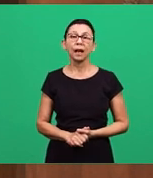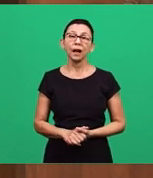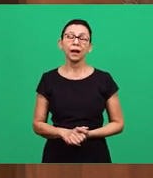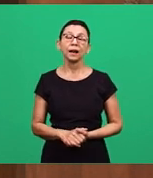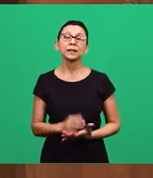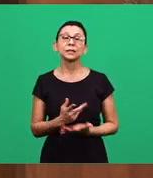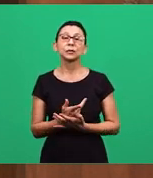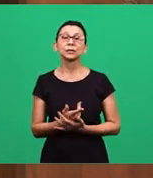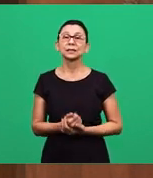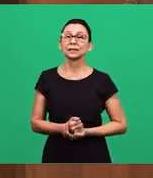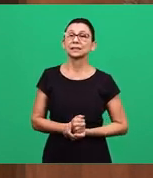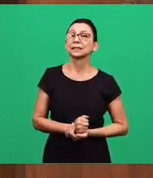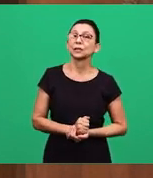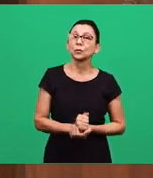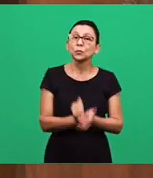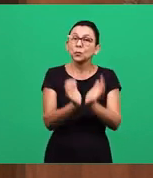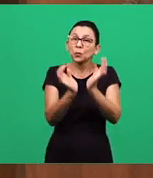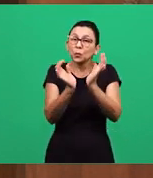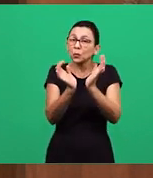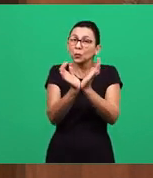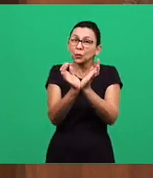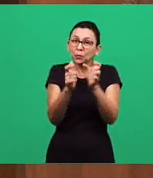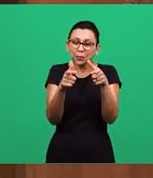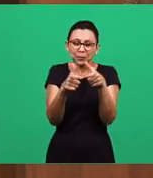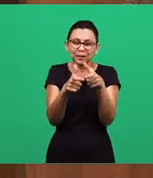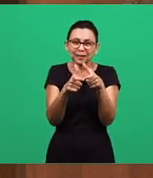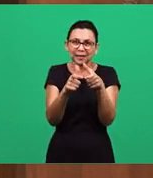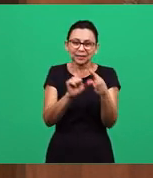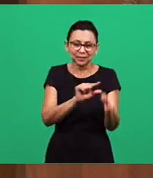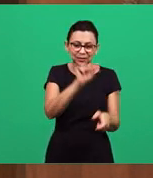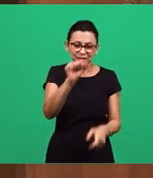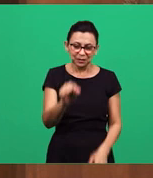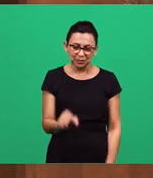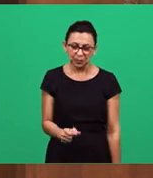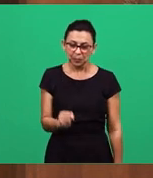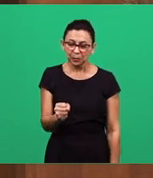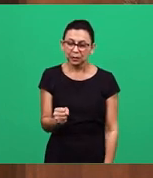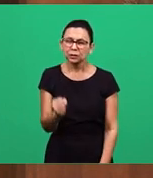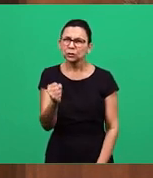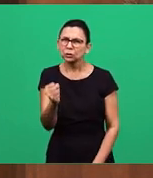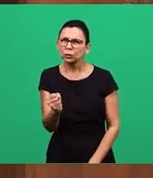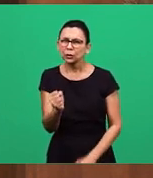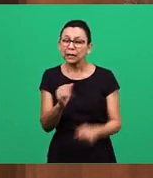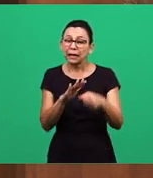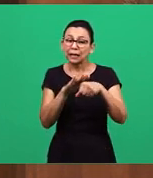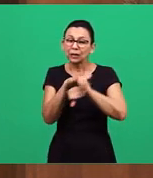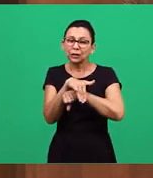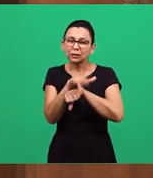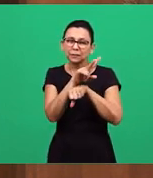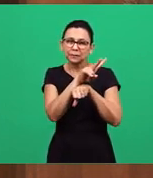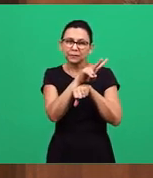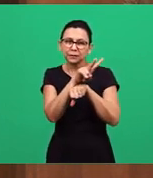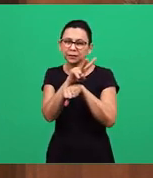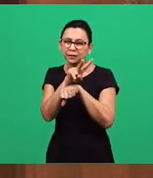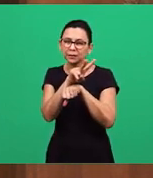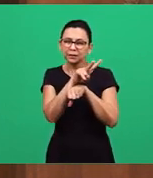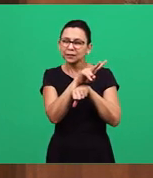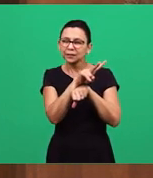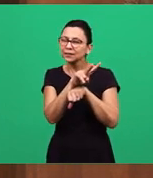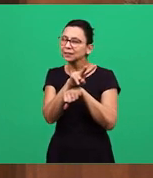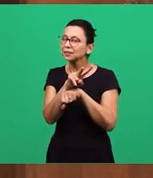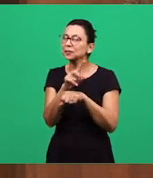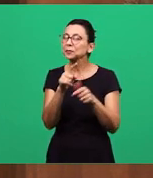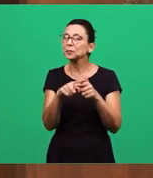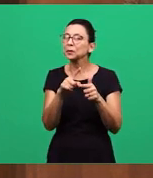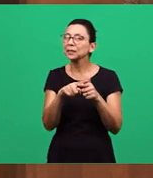de pastores guardaban su rebaño y estaban en vigilias de la noche. ¿Por qué estaban vigilando? Porque